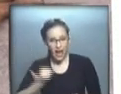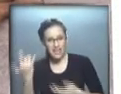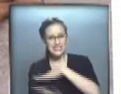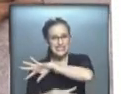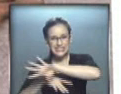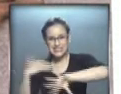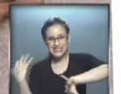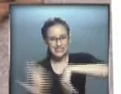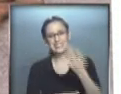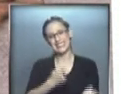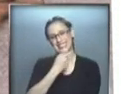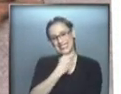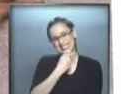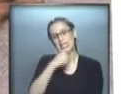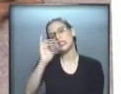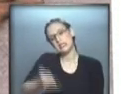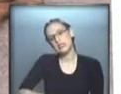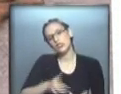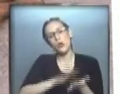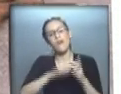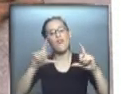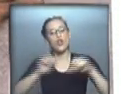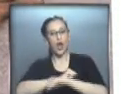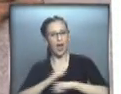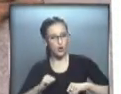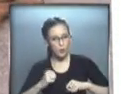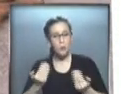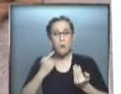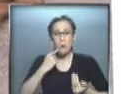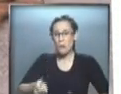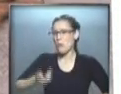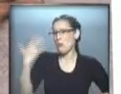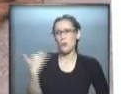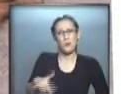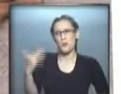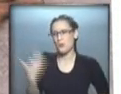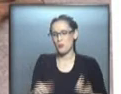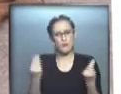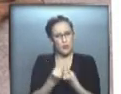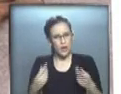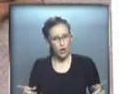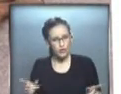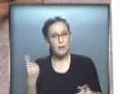un chiste de toda la foto de carrió se puede decir cualquier cosa de vista